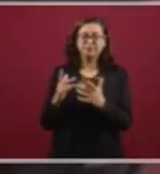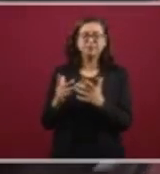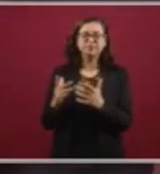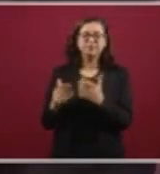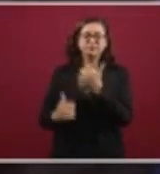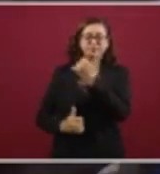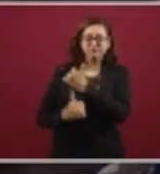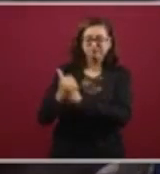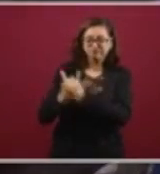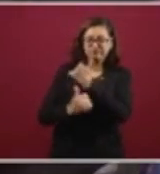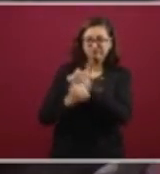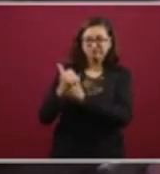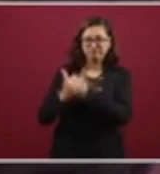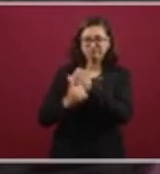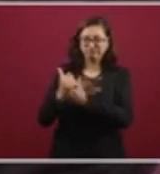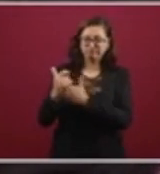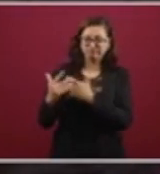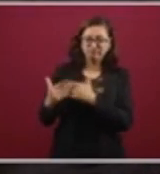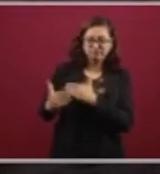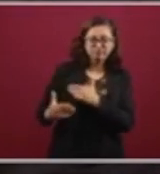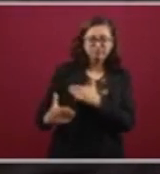y que tuvieron